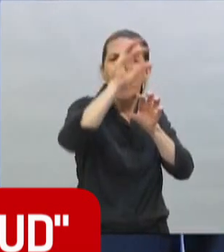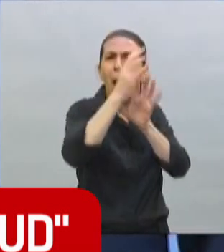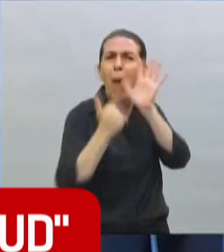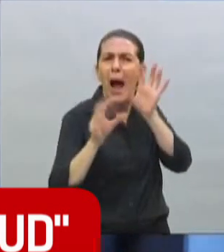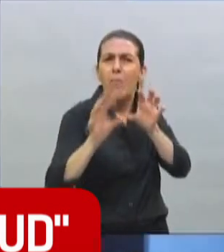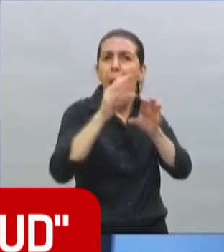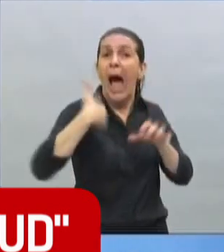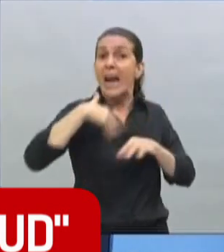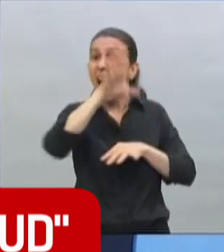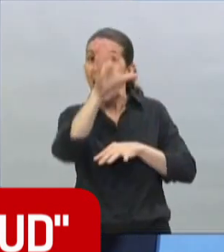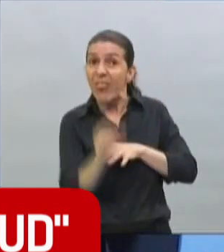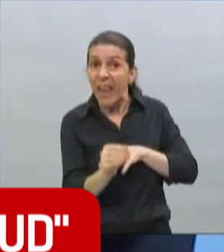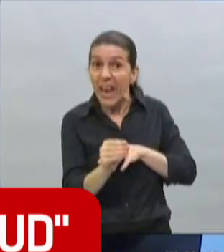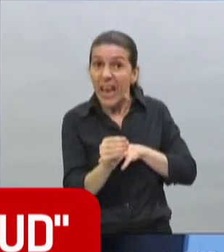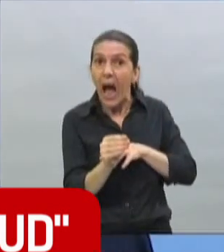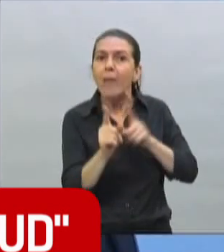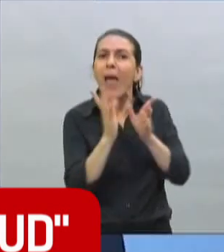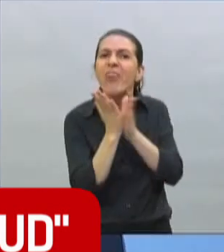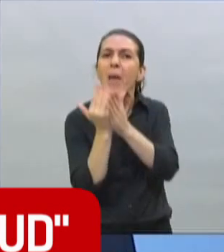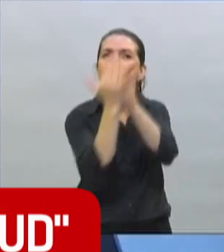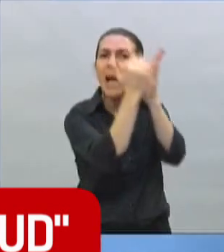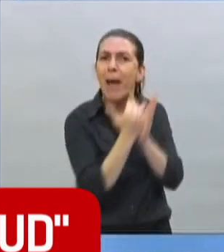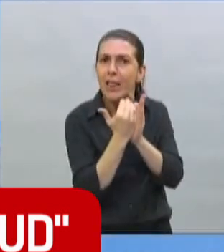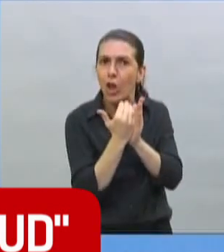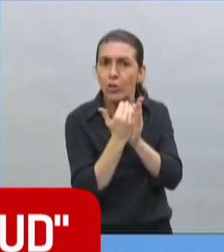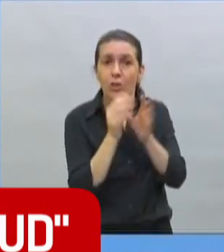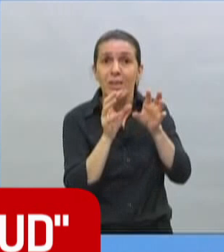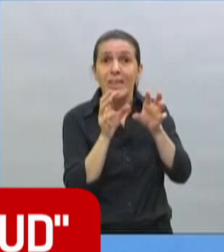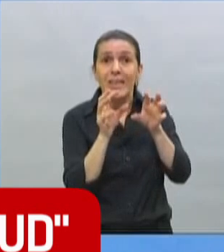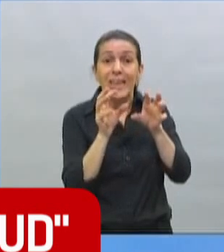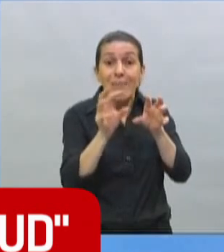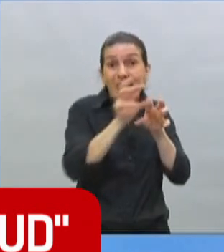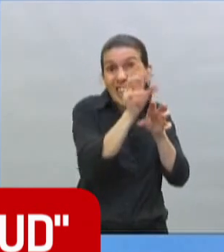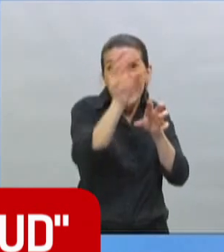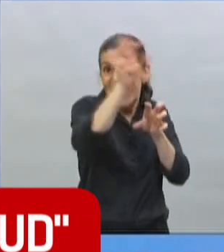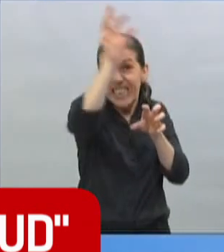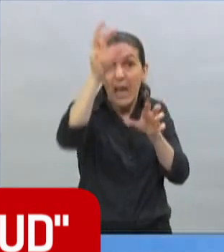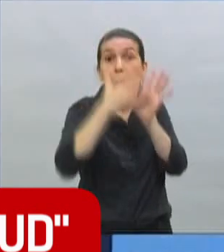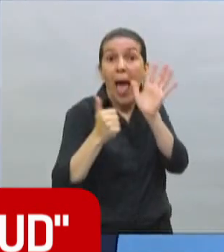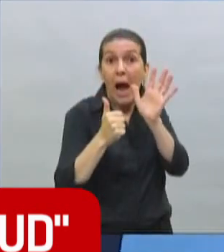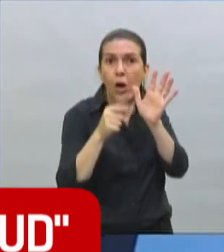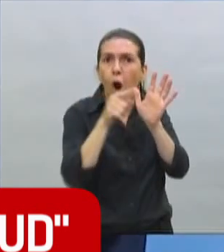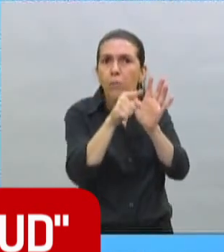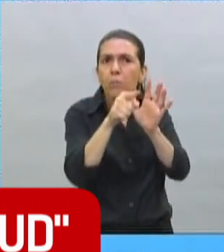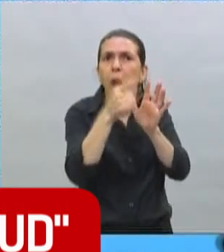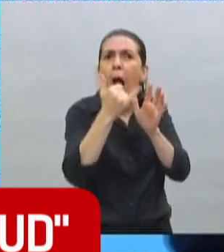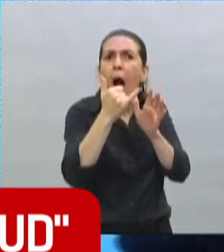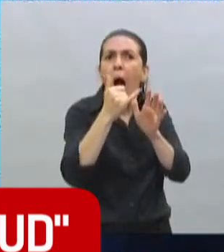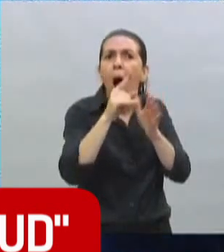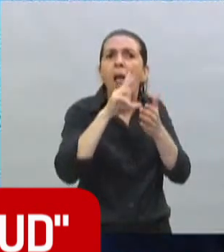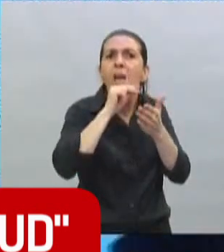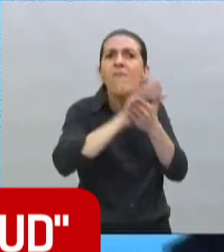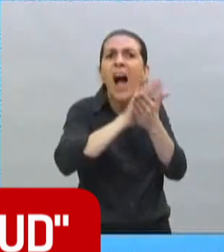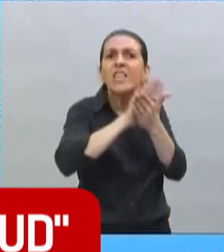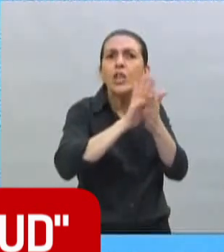de la Argentina dividida por departamentos. Toda la zona que está en blanco habla de lugares donde no ha habido